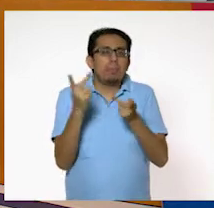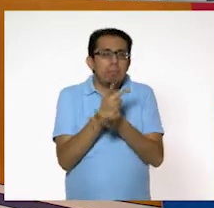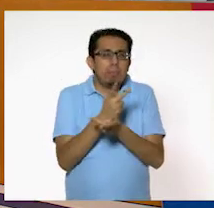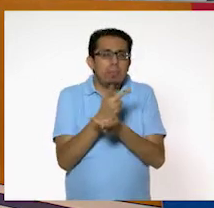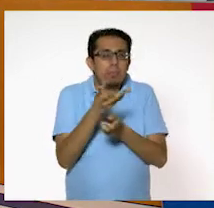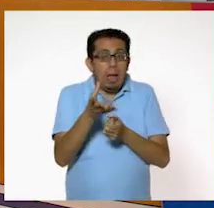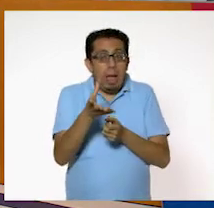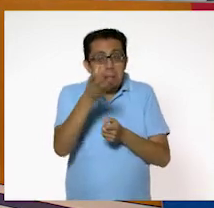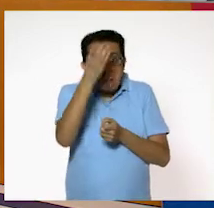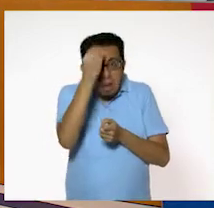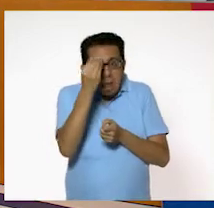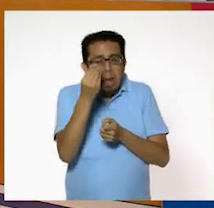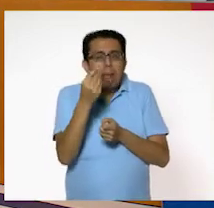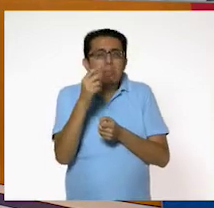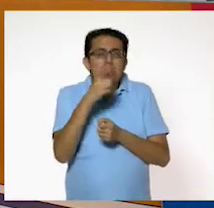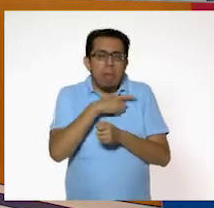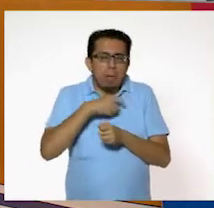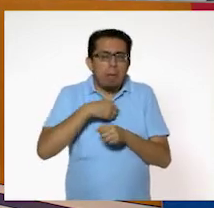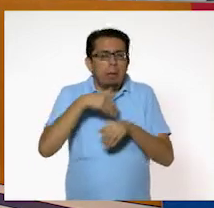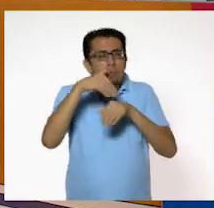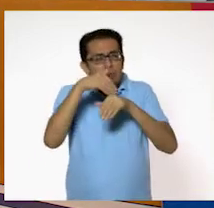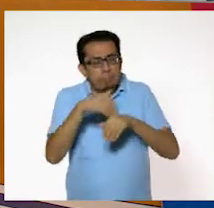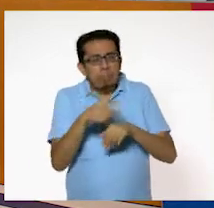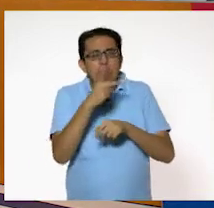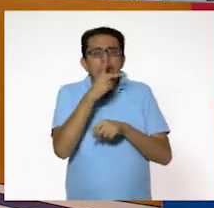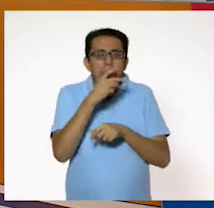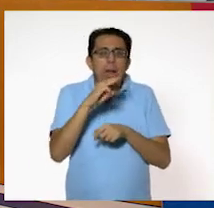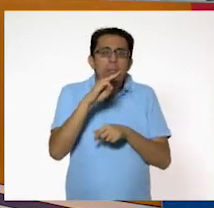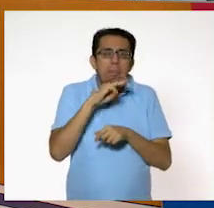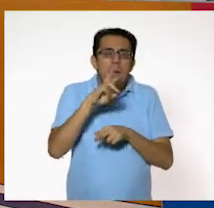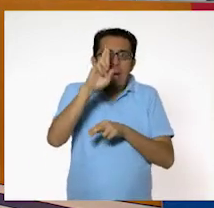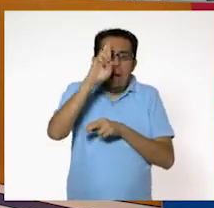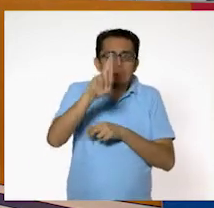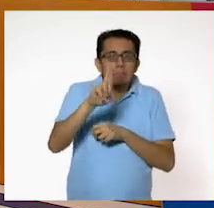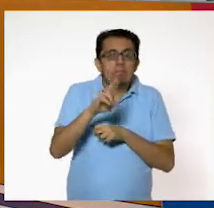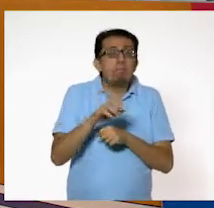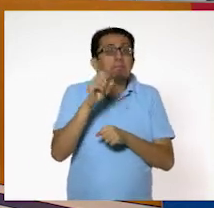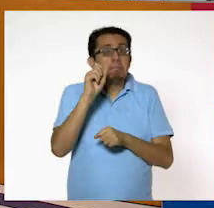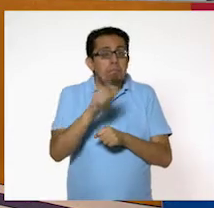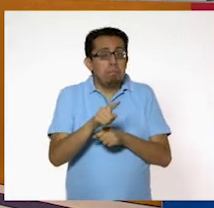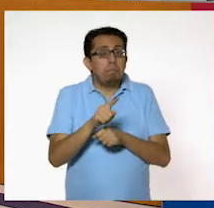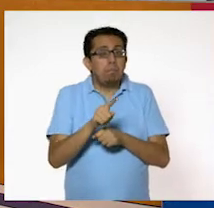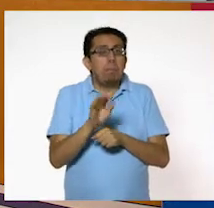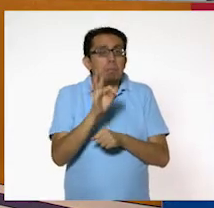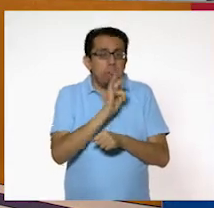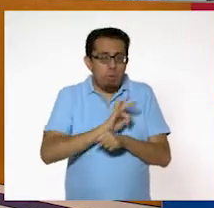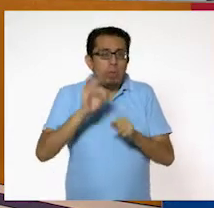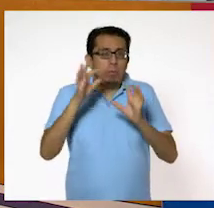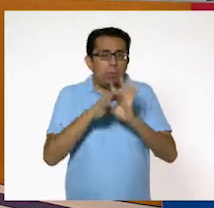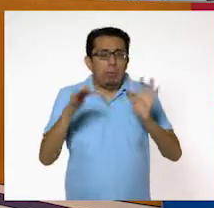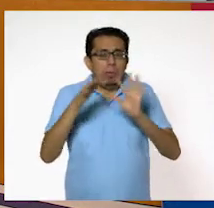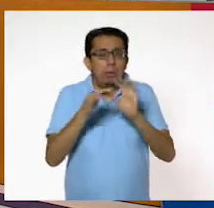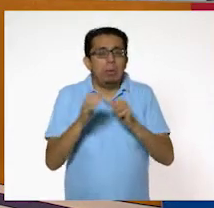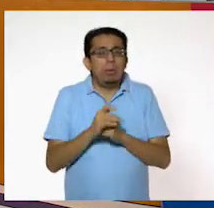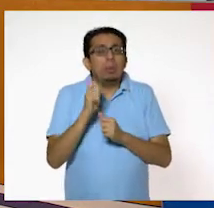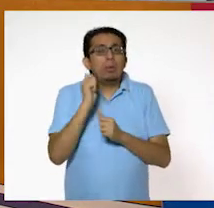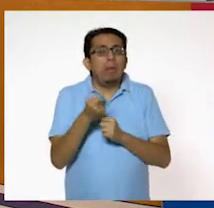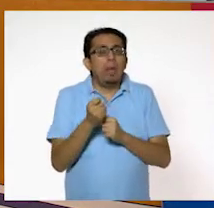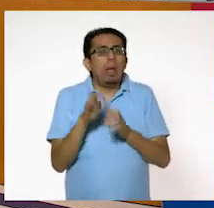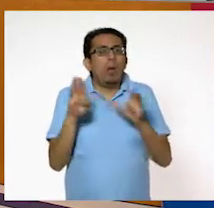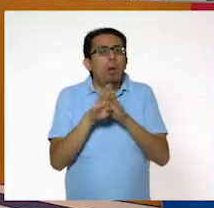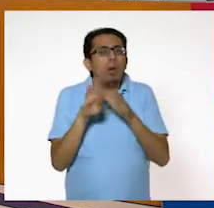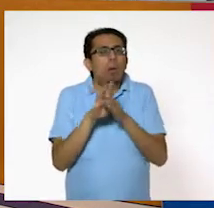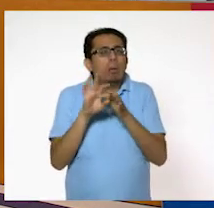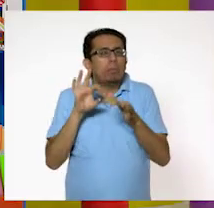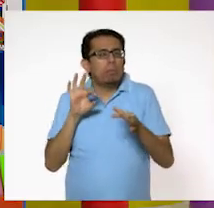de la obediencia a los papás y demás, podemos también hablar de los lazos.